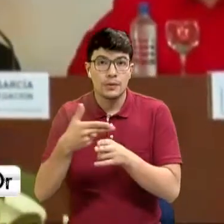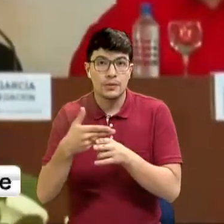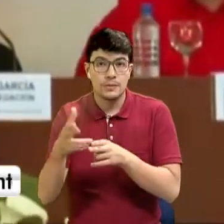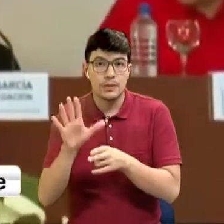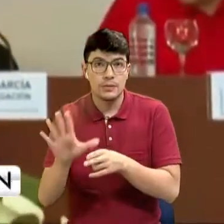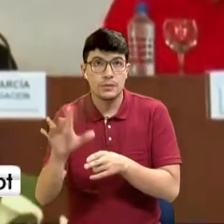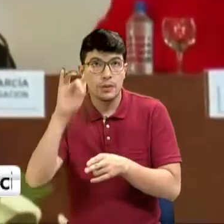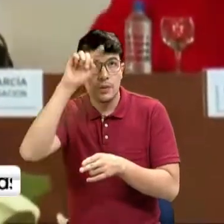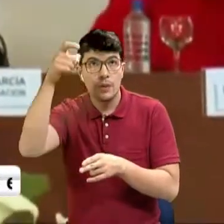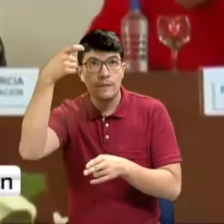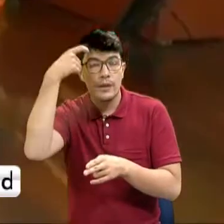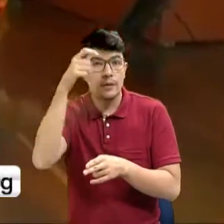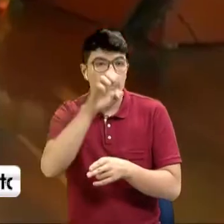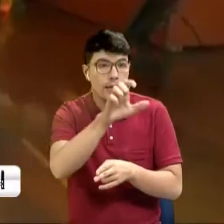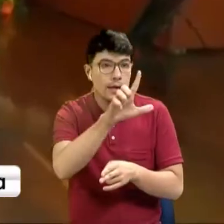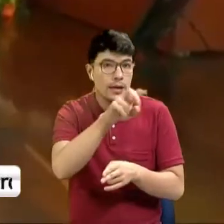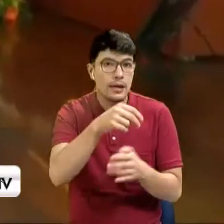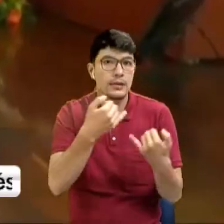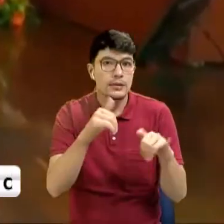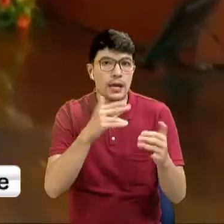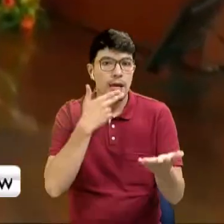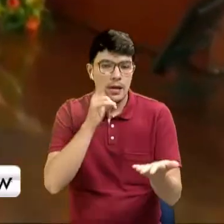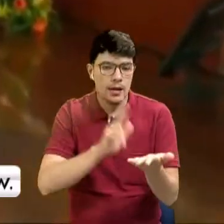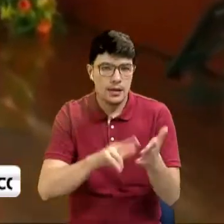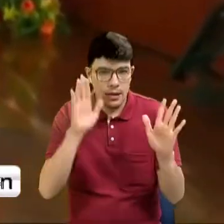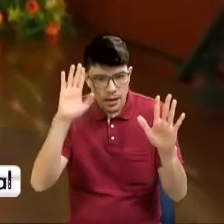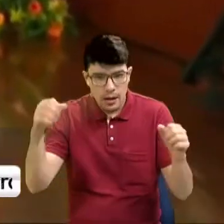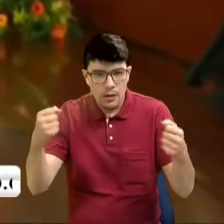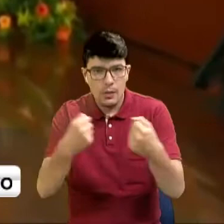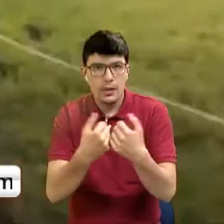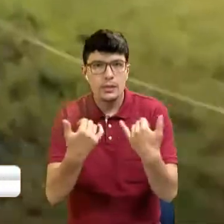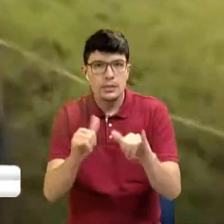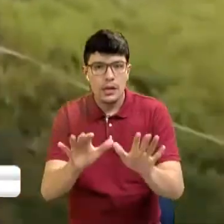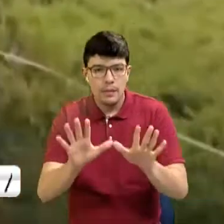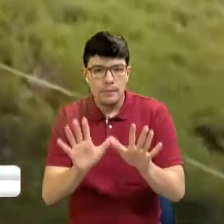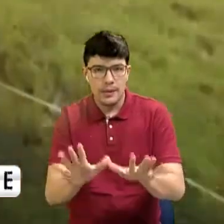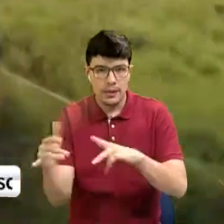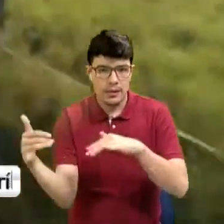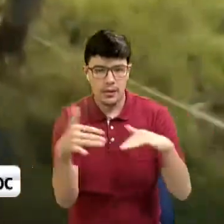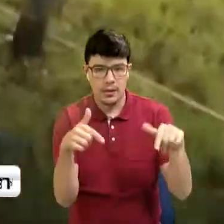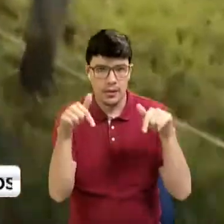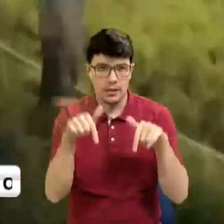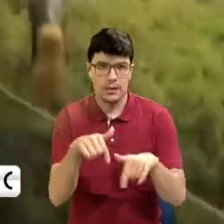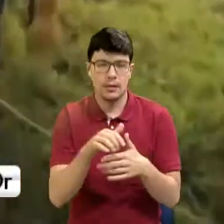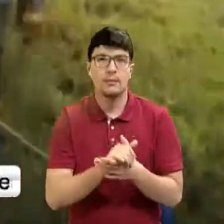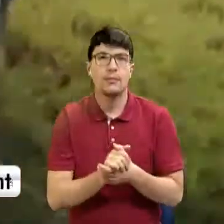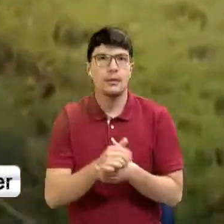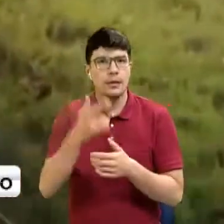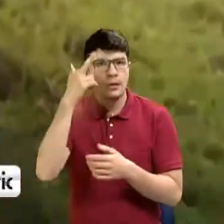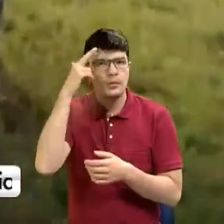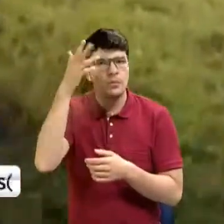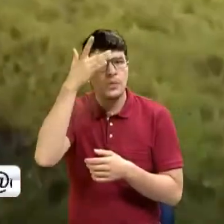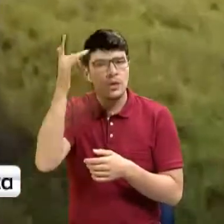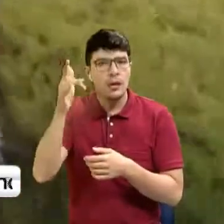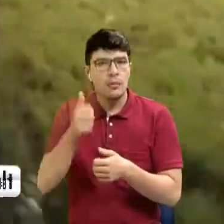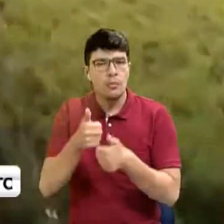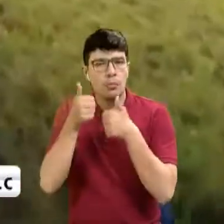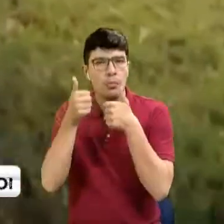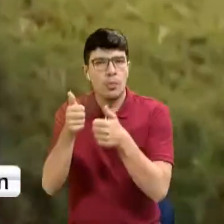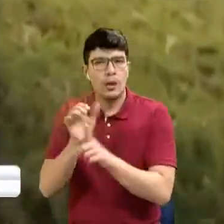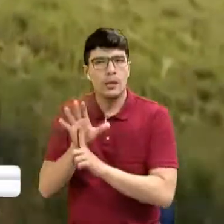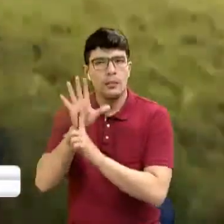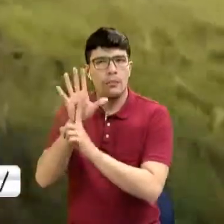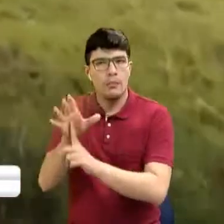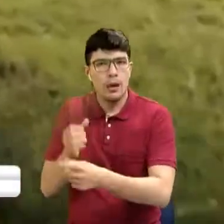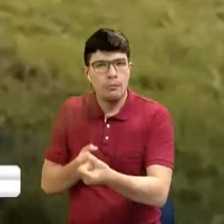nn revelarán el acuerdo a través del cual se logra un cese bilateral al fuego la razón mostrar un buen gesto humanitario